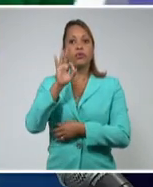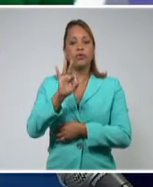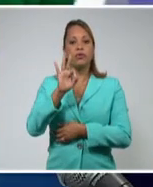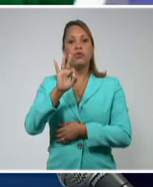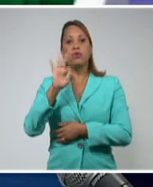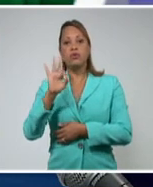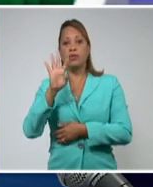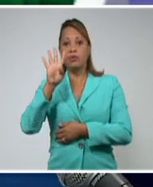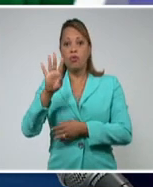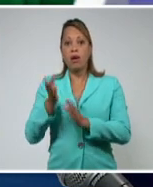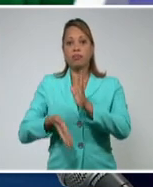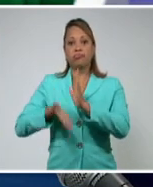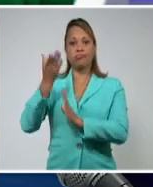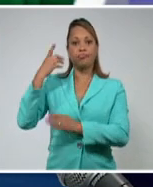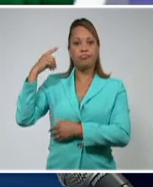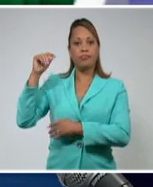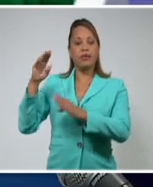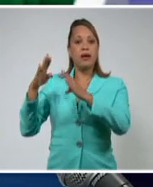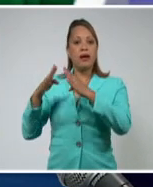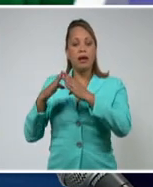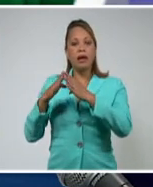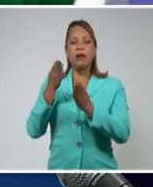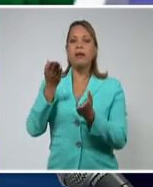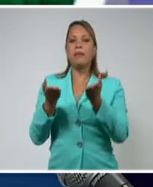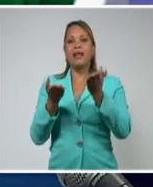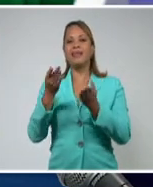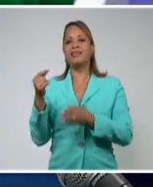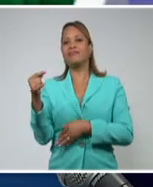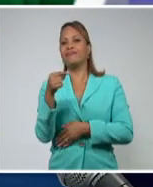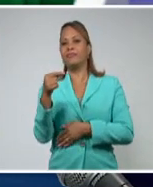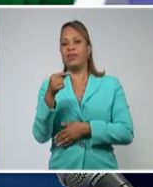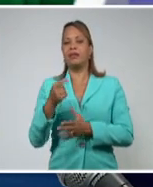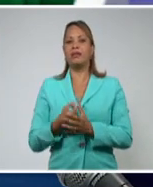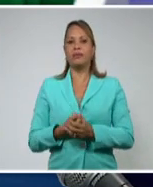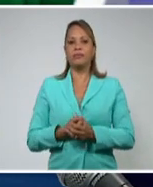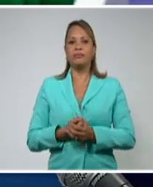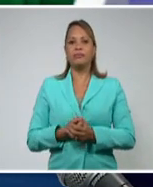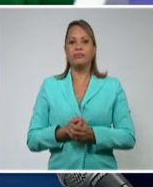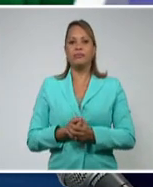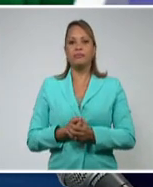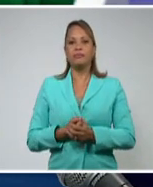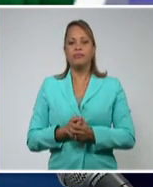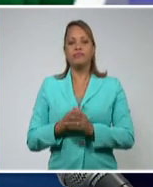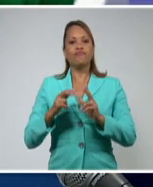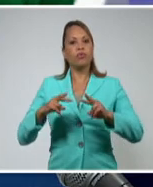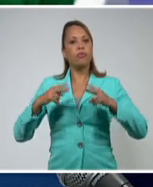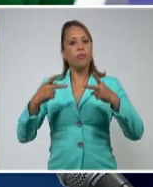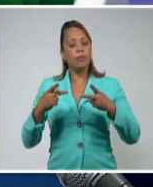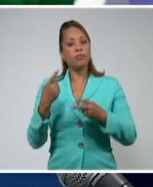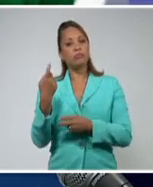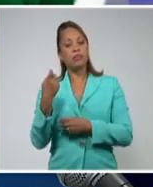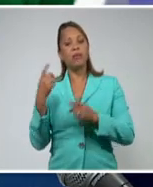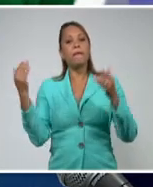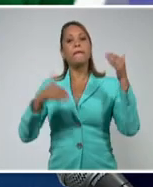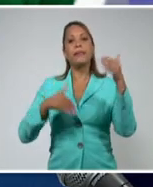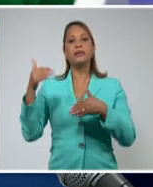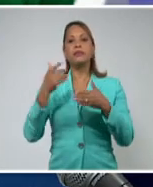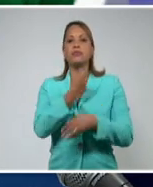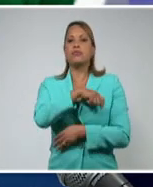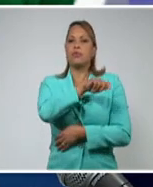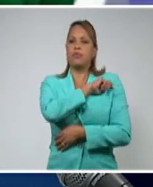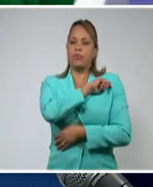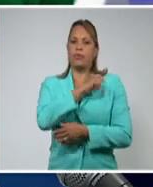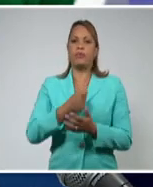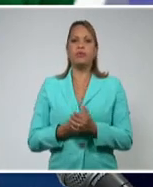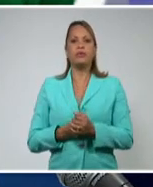altas médicas el balance es negativo retrasamos la participación de todo el pueblo no todo